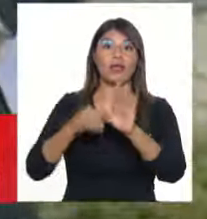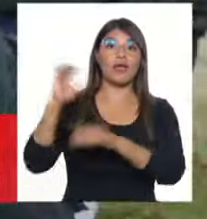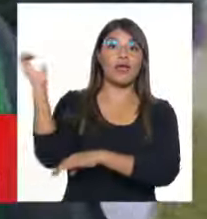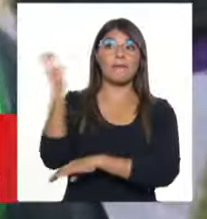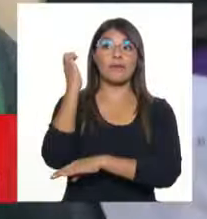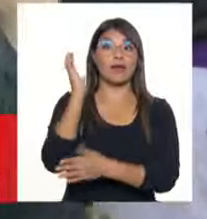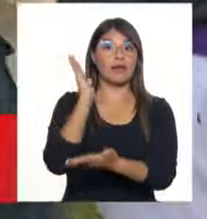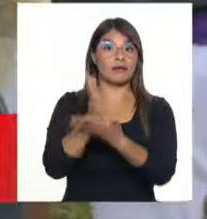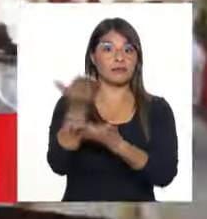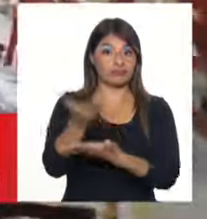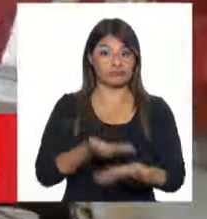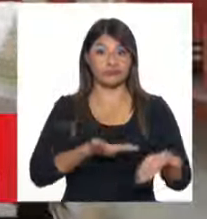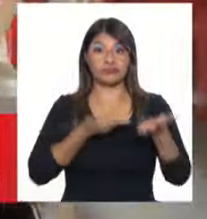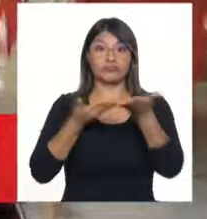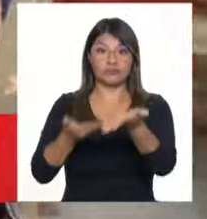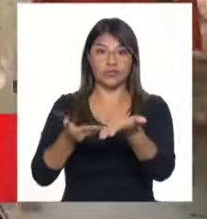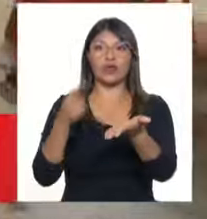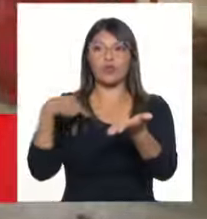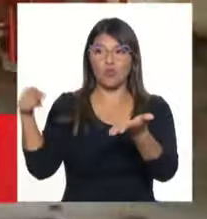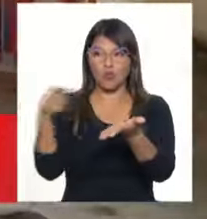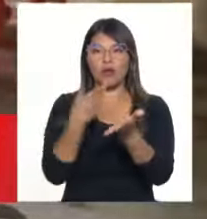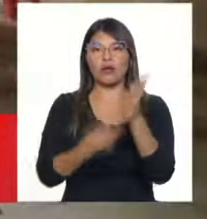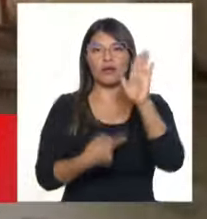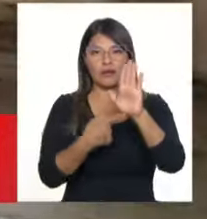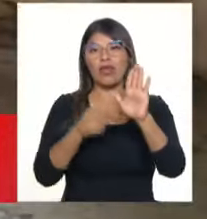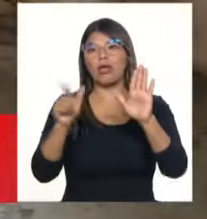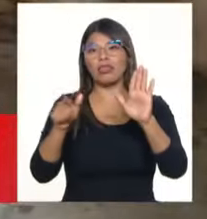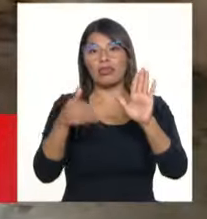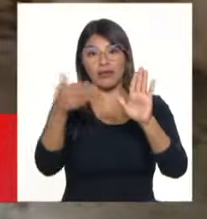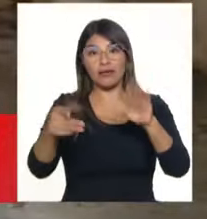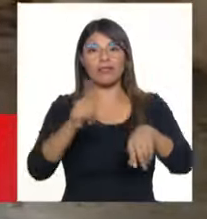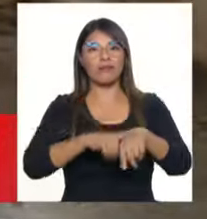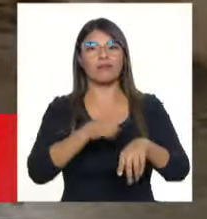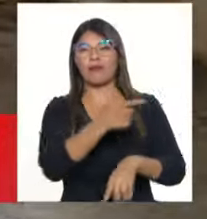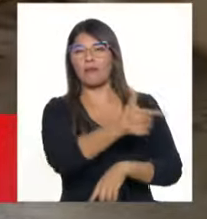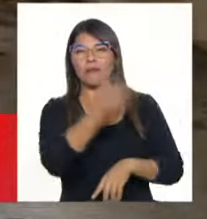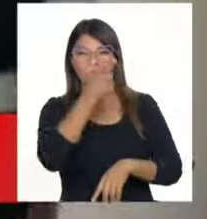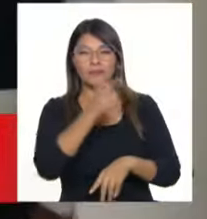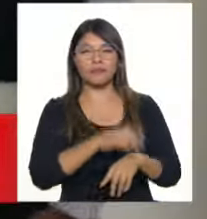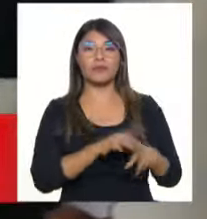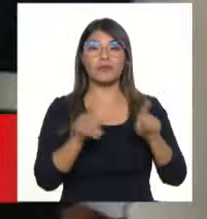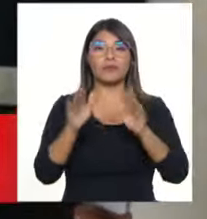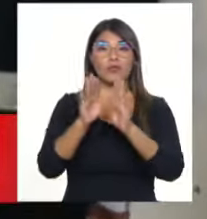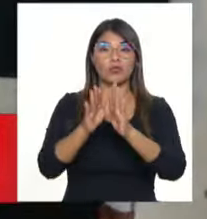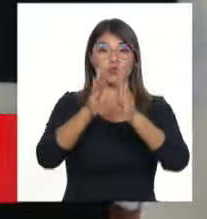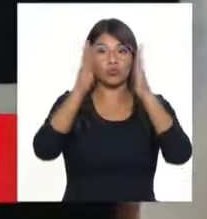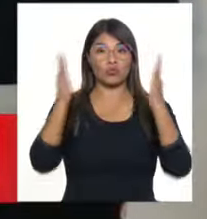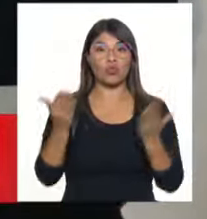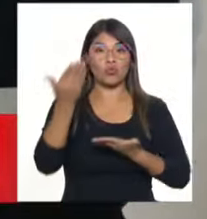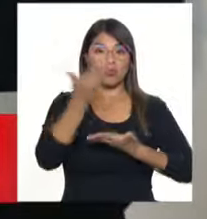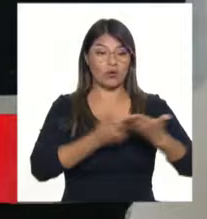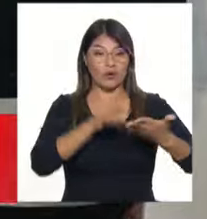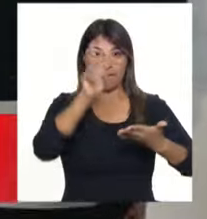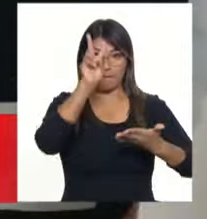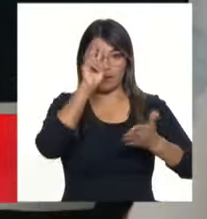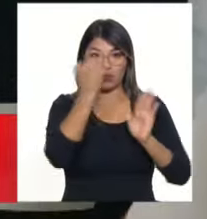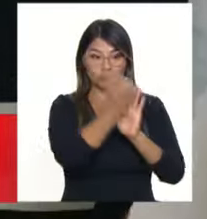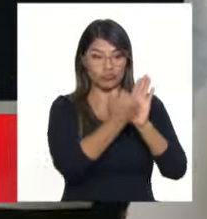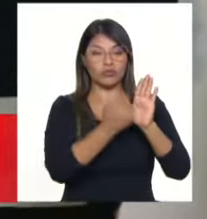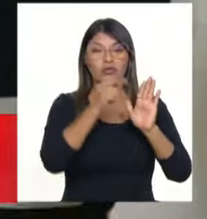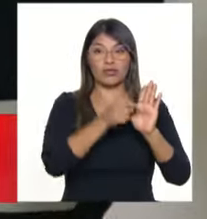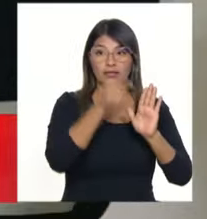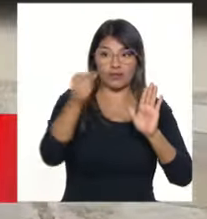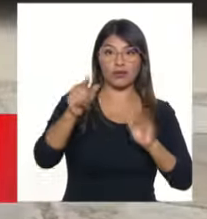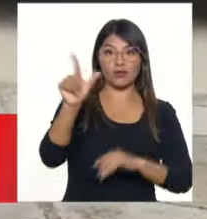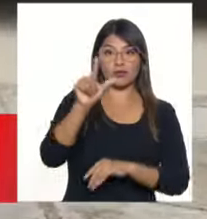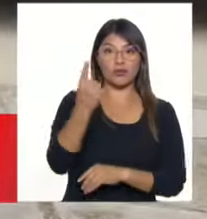emergencia en la provincia de Zarumilla. La medida dispuesta por el Ejecutivo y publicada en el Diario Oficial El Peruano entrará en vigencia el lunes